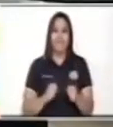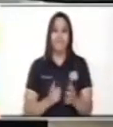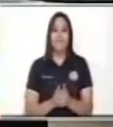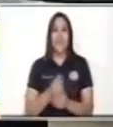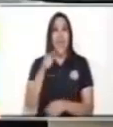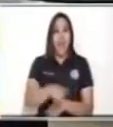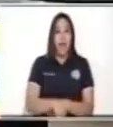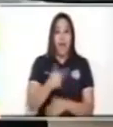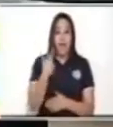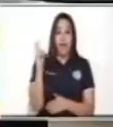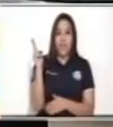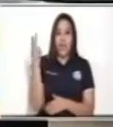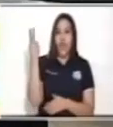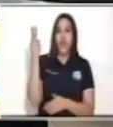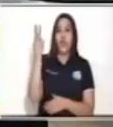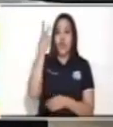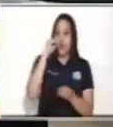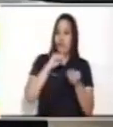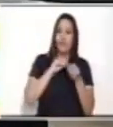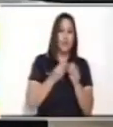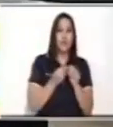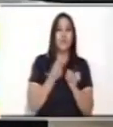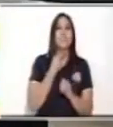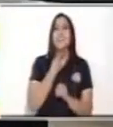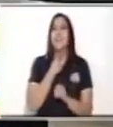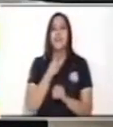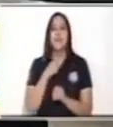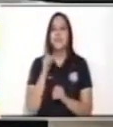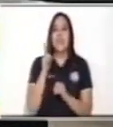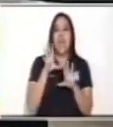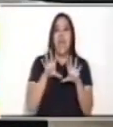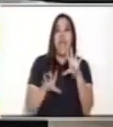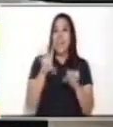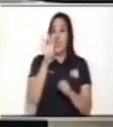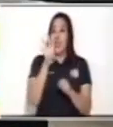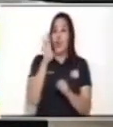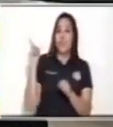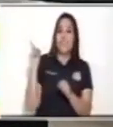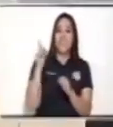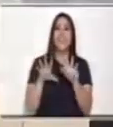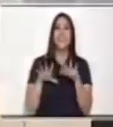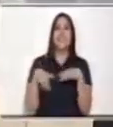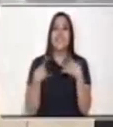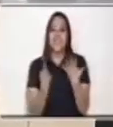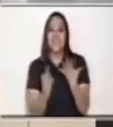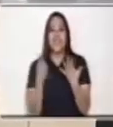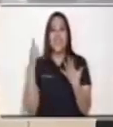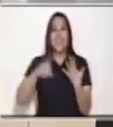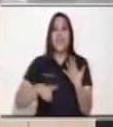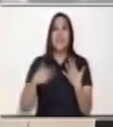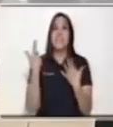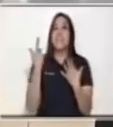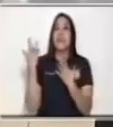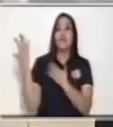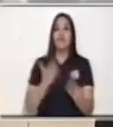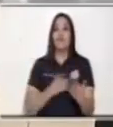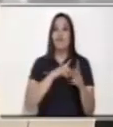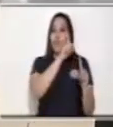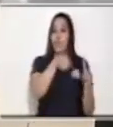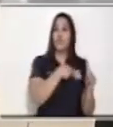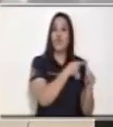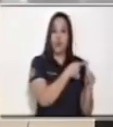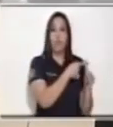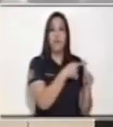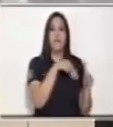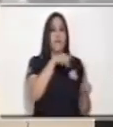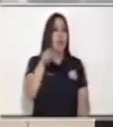Hoy traigo dos números que me gustan muchísimo, el 14 y el 16. Y traigo una suma para ustedes. Yo